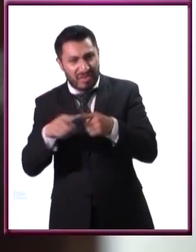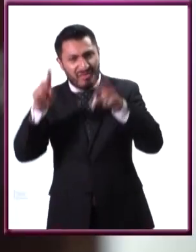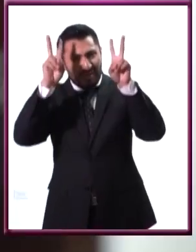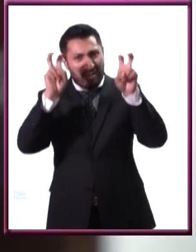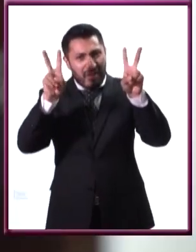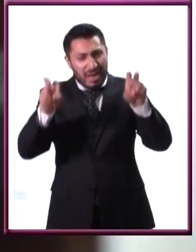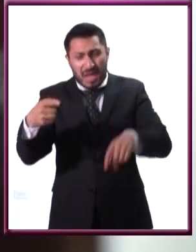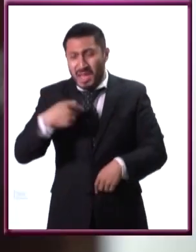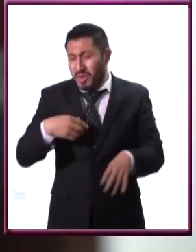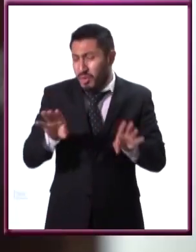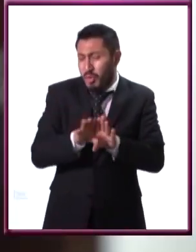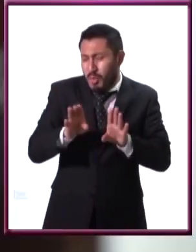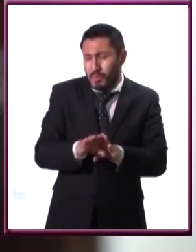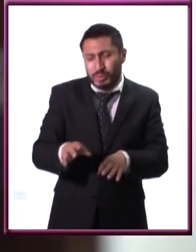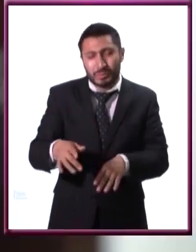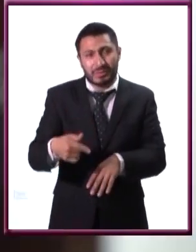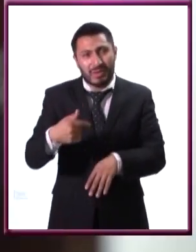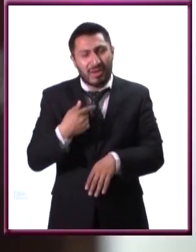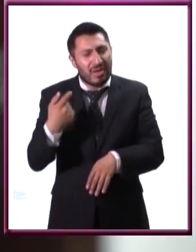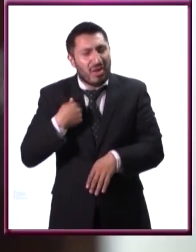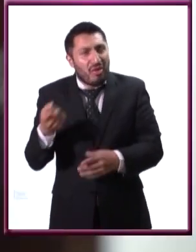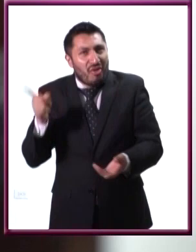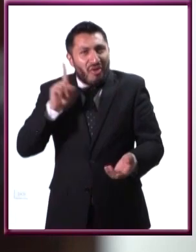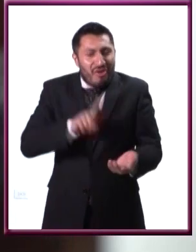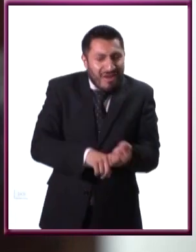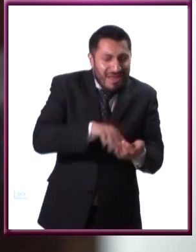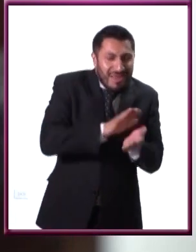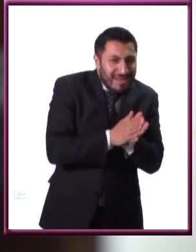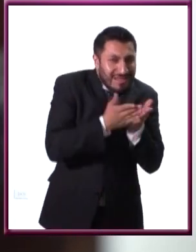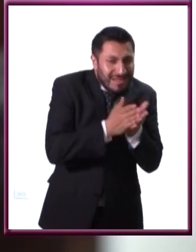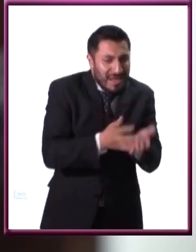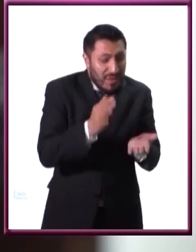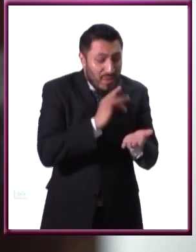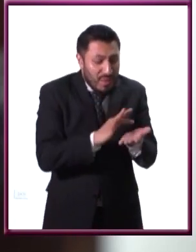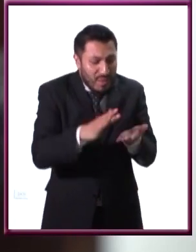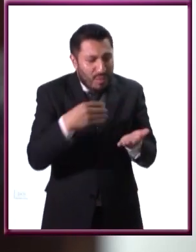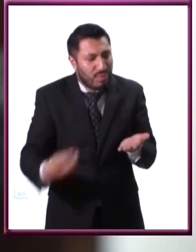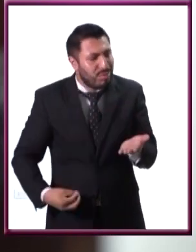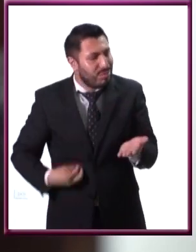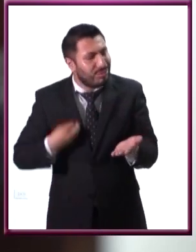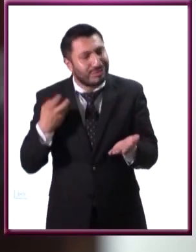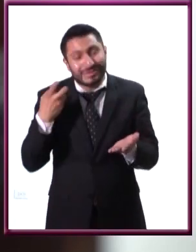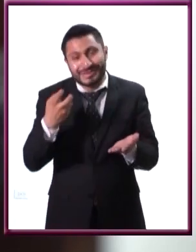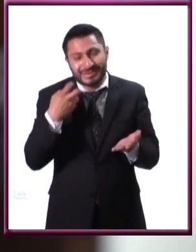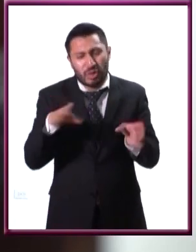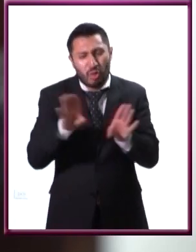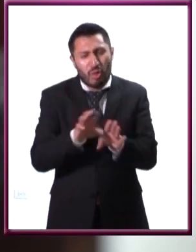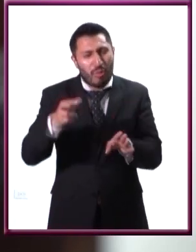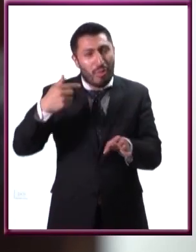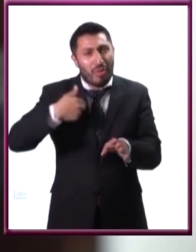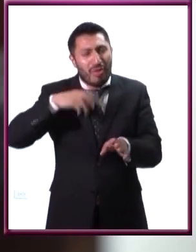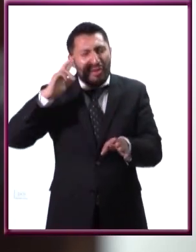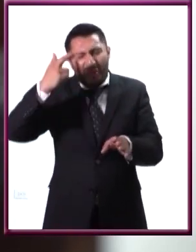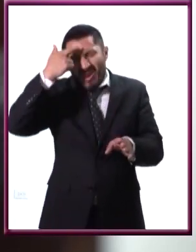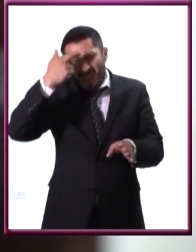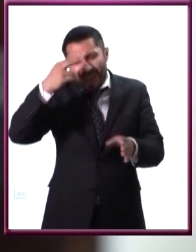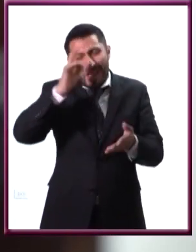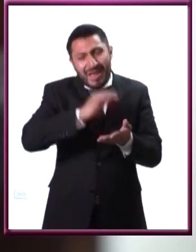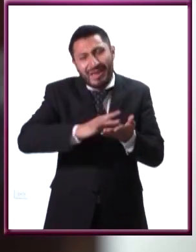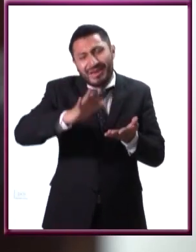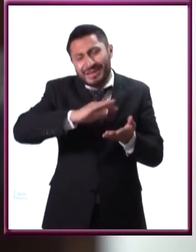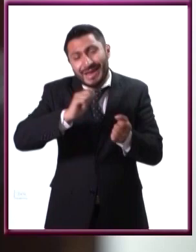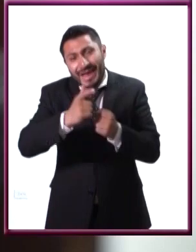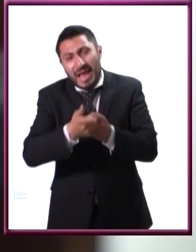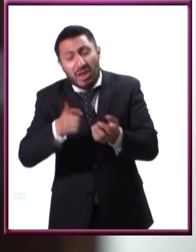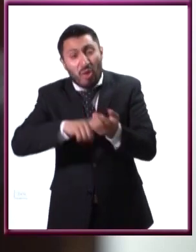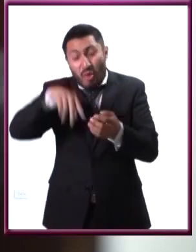me pasa que siento como si yo estuviera ahí, viviendo la historia, el drama. El recuerdo de la lectura parece